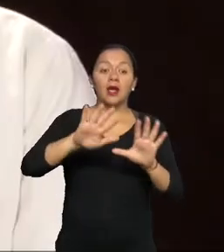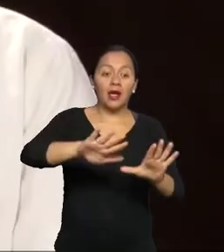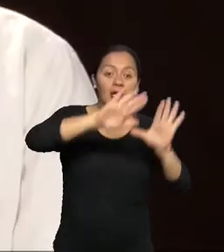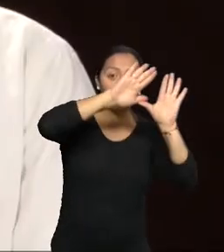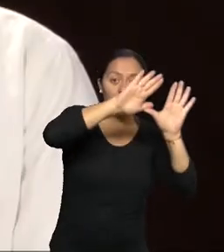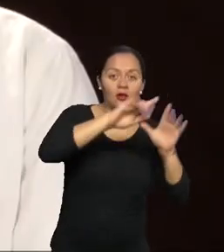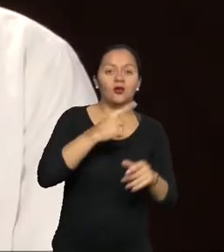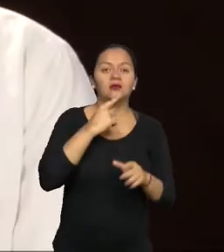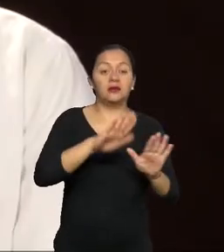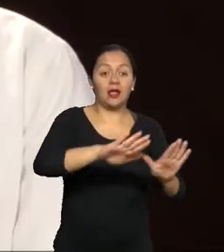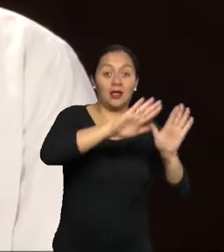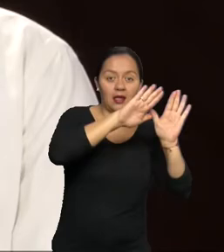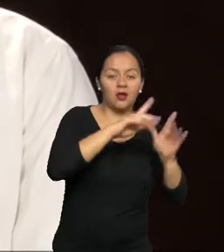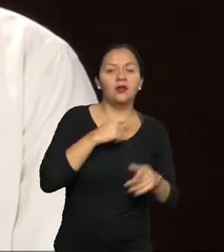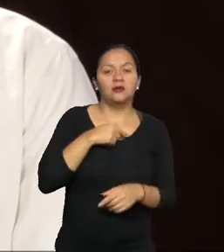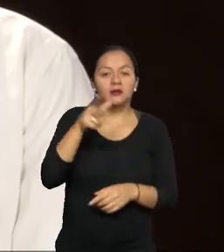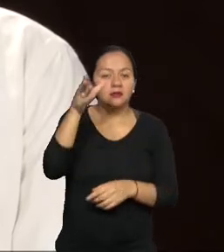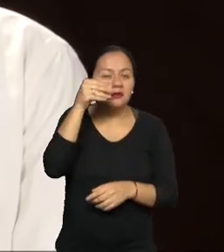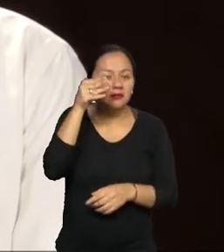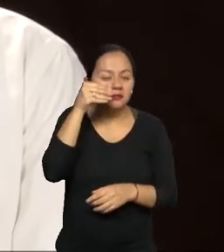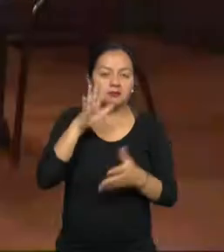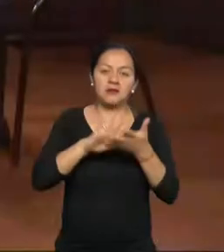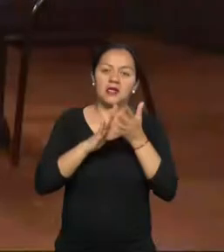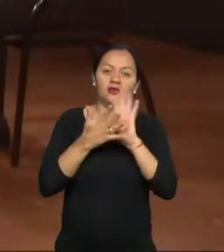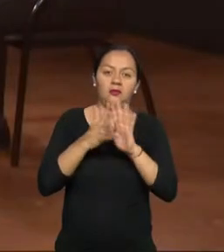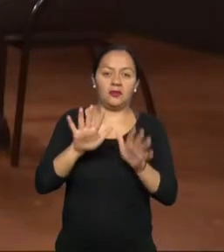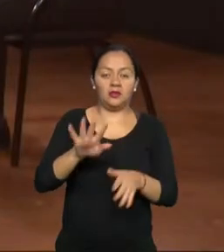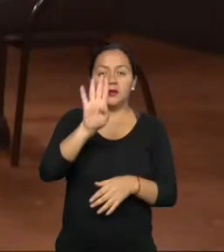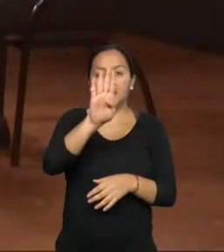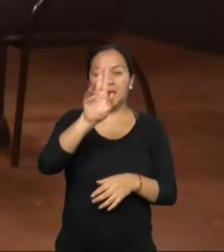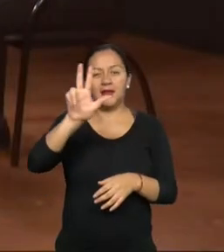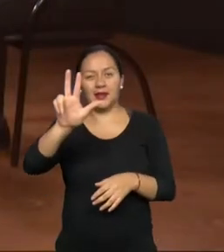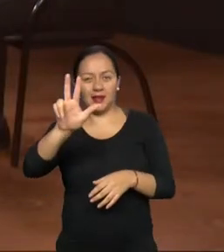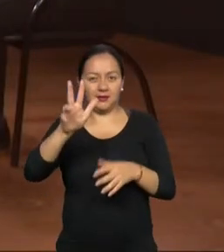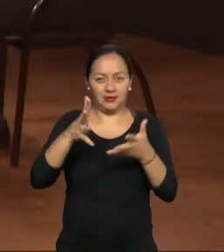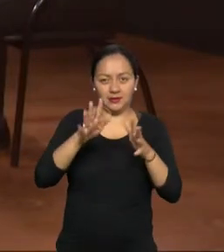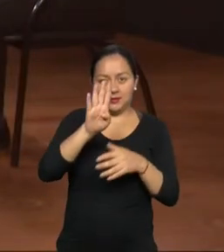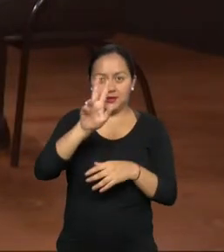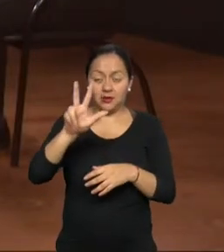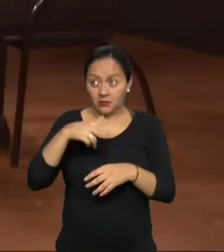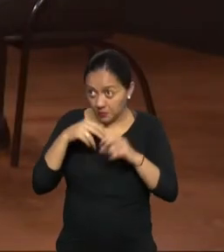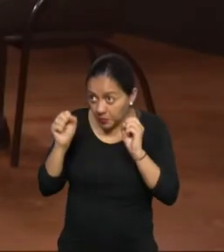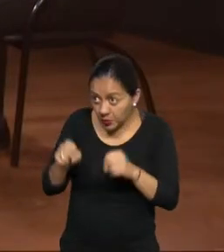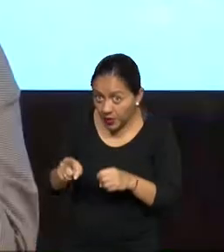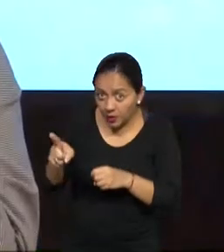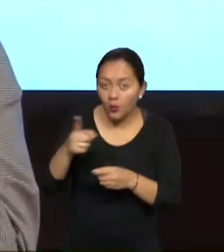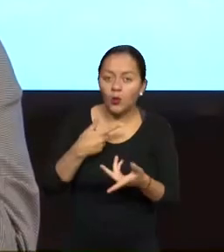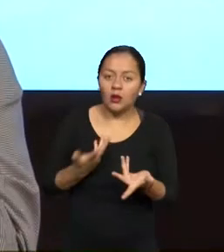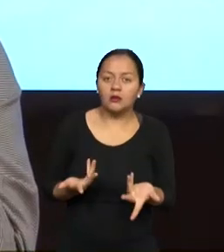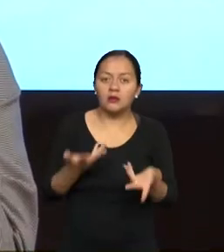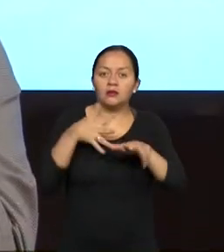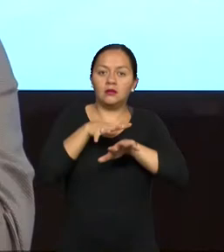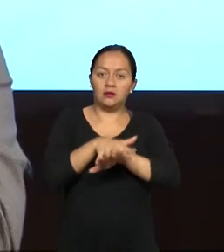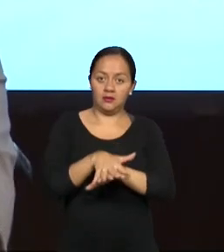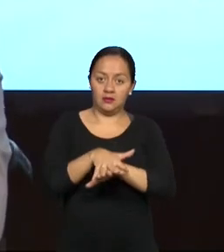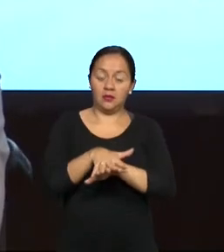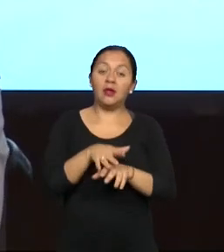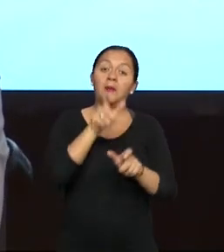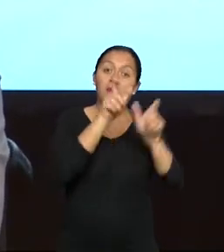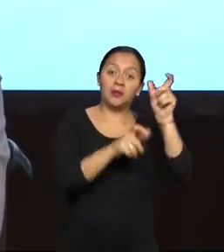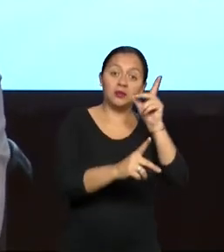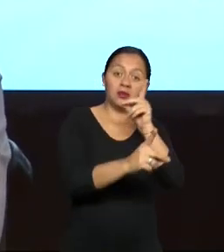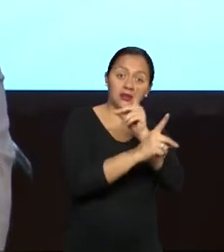B2, B3 o totalmente sí puede ver? Sí puede ver, pero también, o sea, podríamos decir que es un deporte integral, que hay personas con